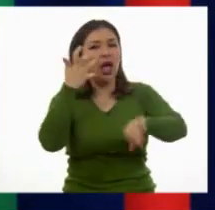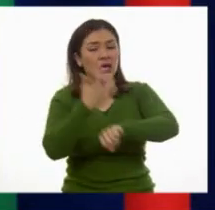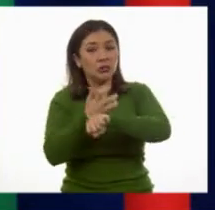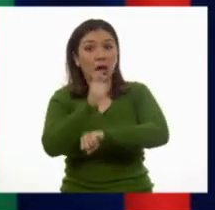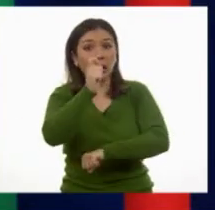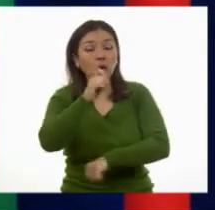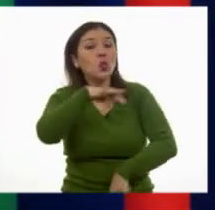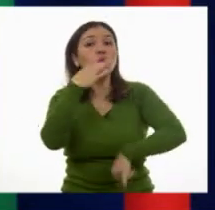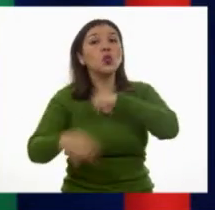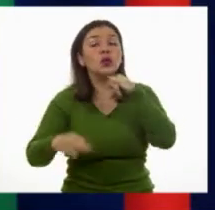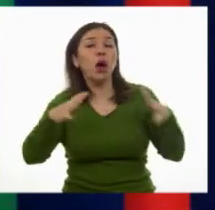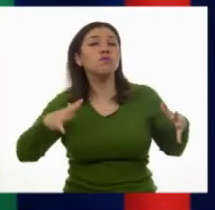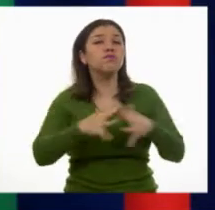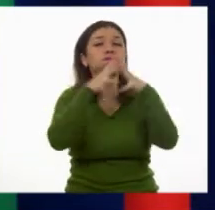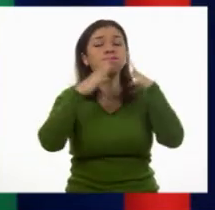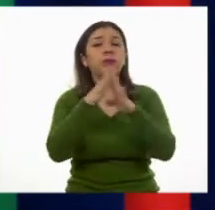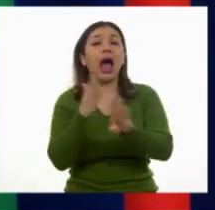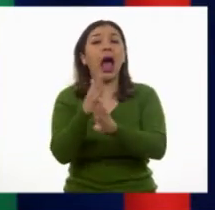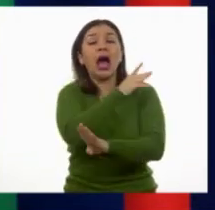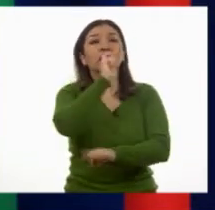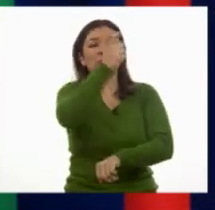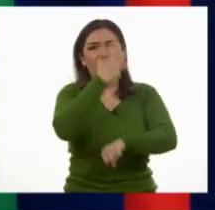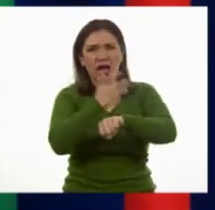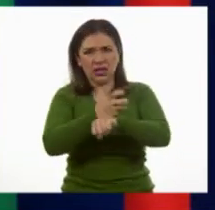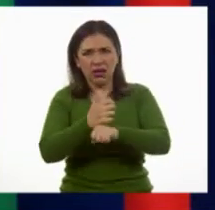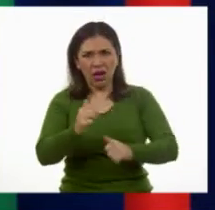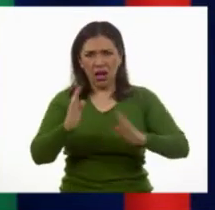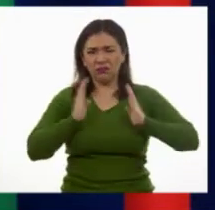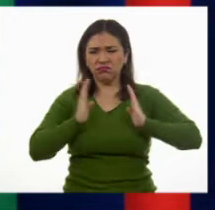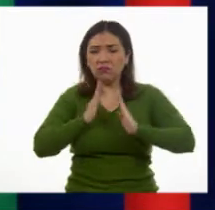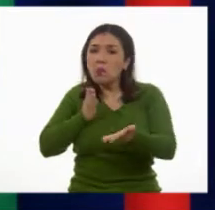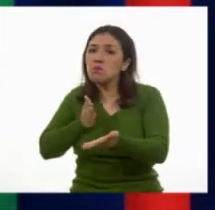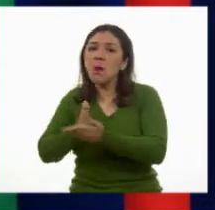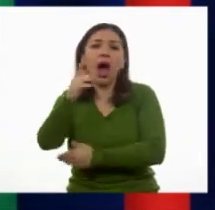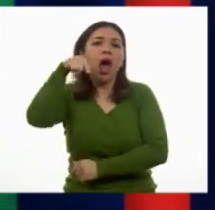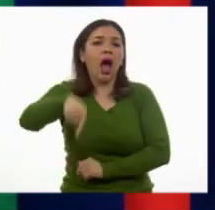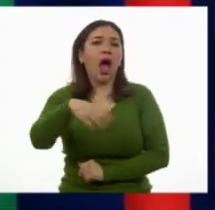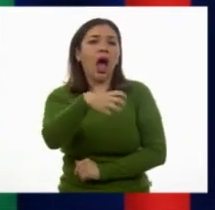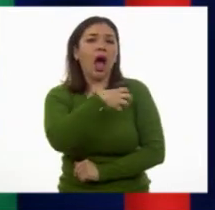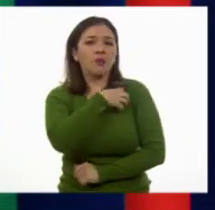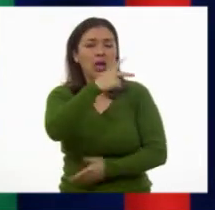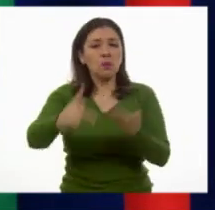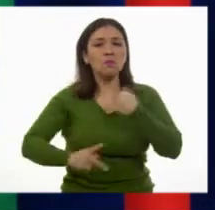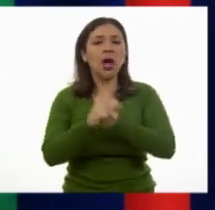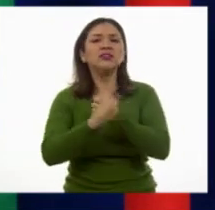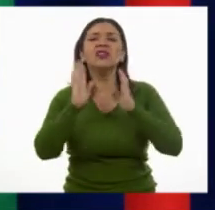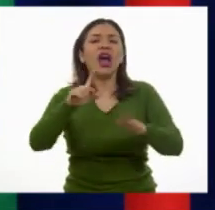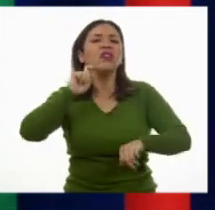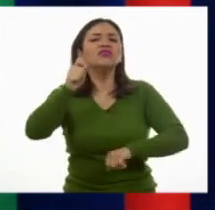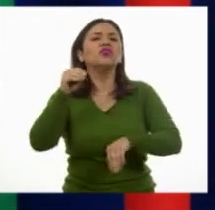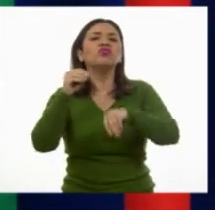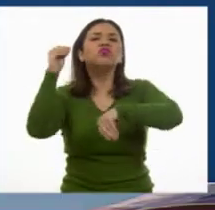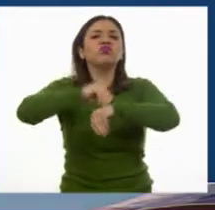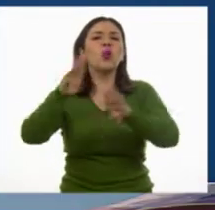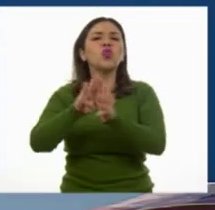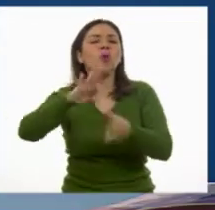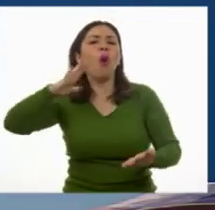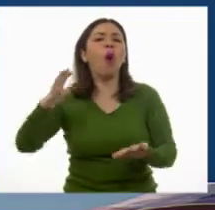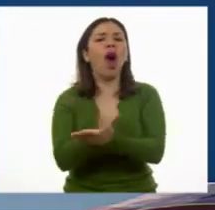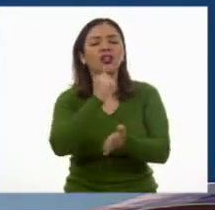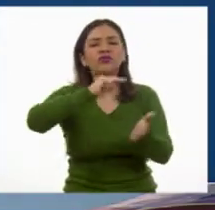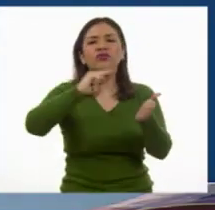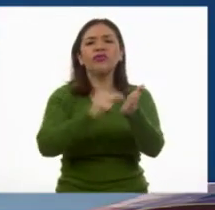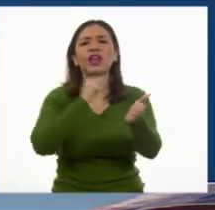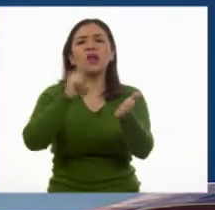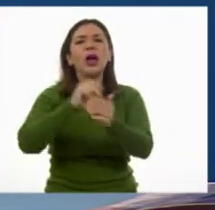batalla que se libró antes de que el ejército estadounidense llegara a la capital de nuestro país y se declarase victorioso, firmando los tratados